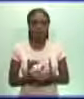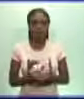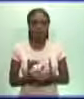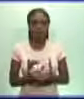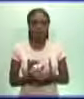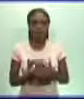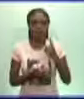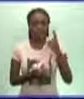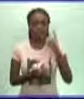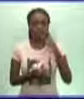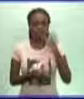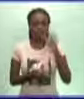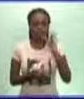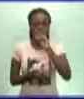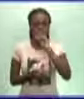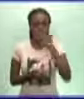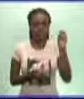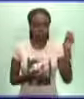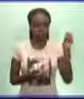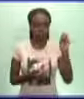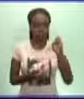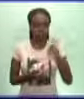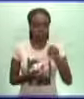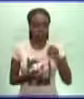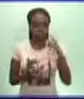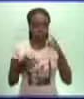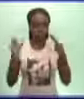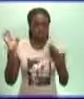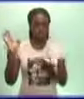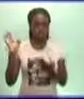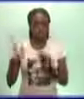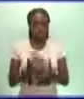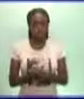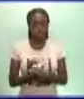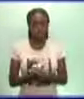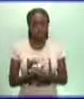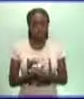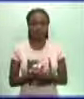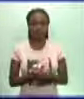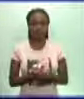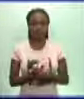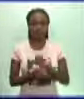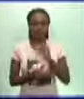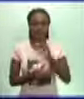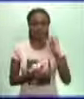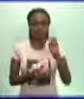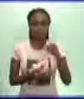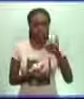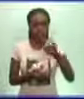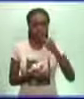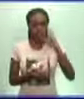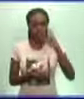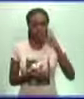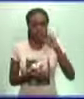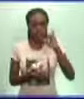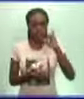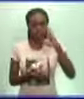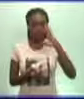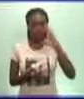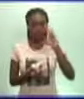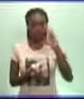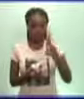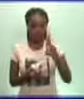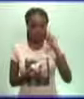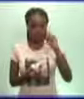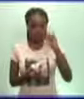Observen que la oración gramatical, la literatura es un manantial, es una oración atributiva y el núcleo de su